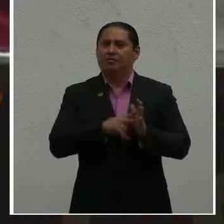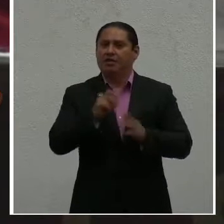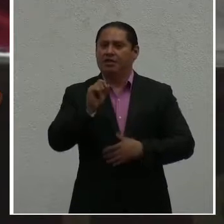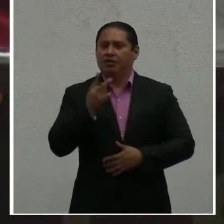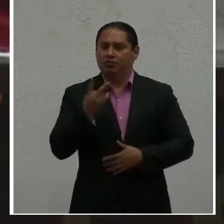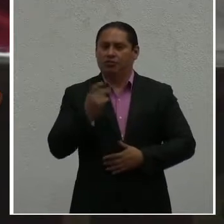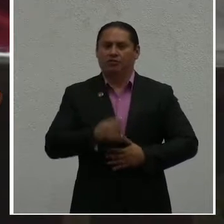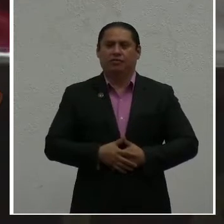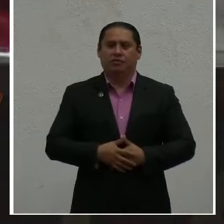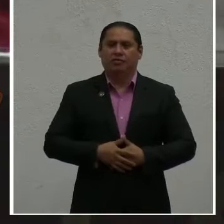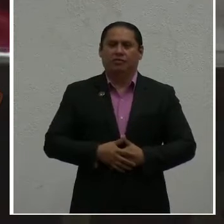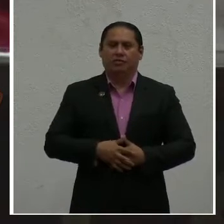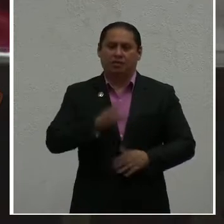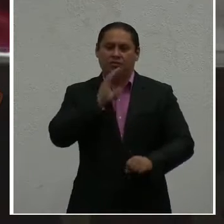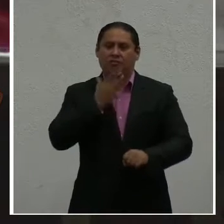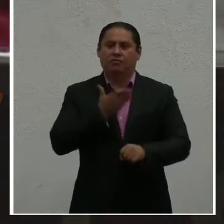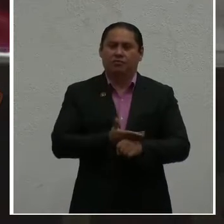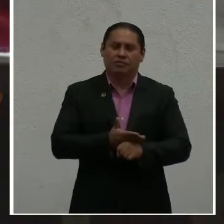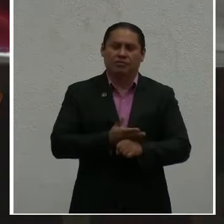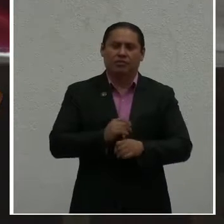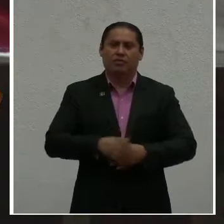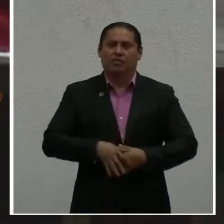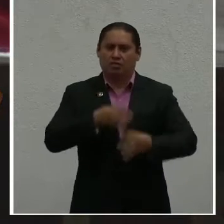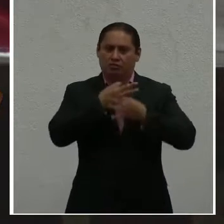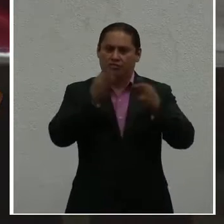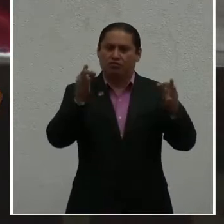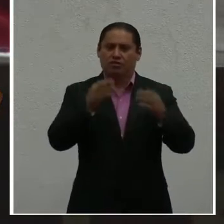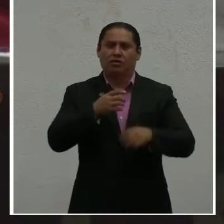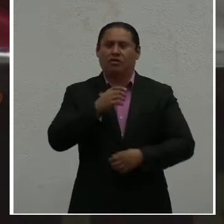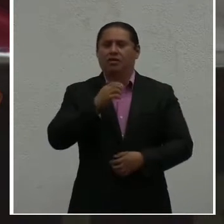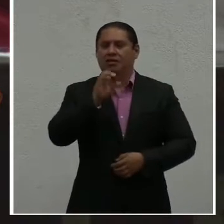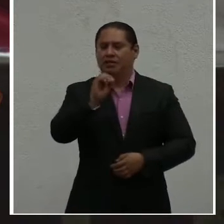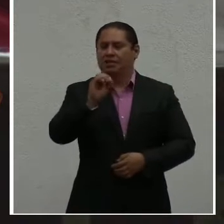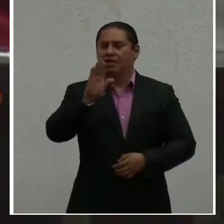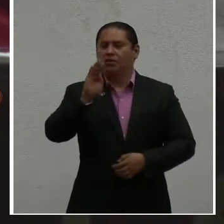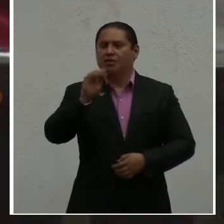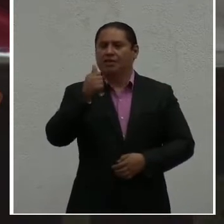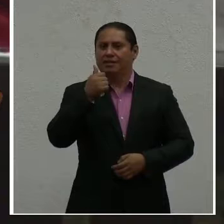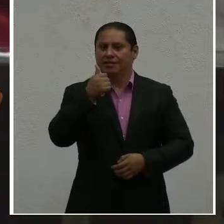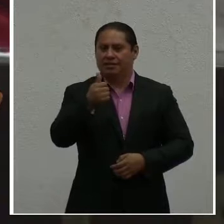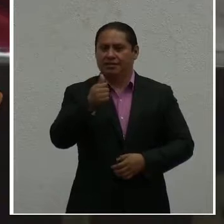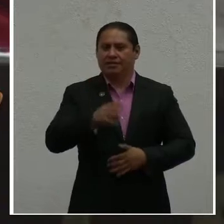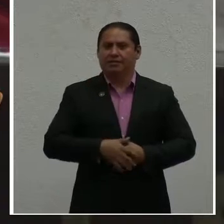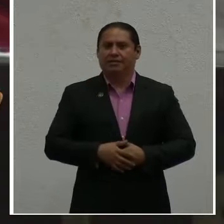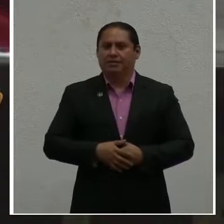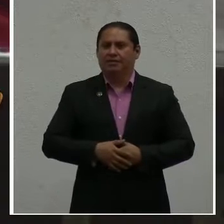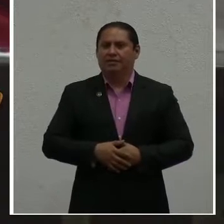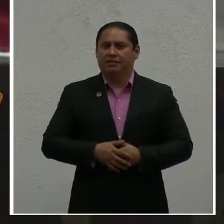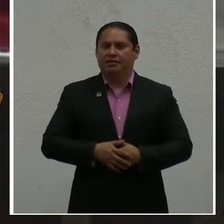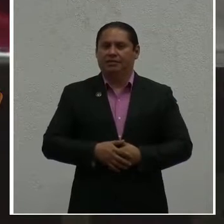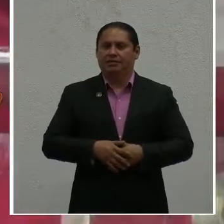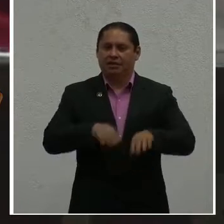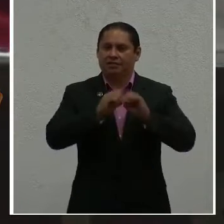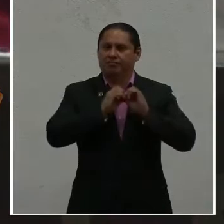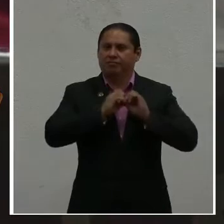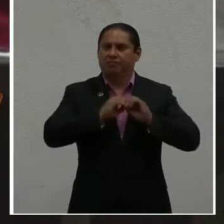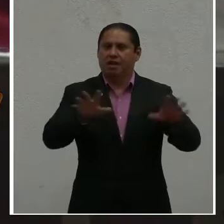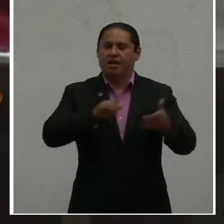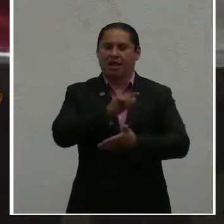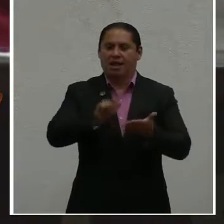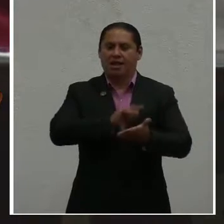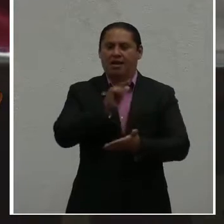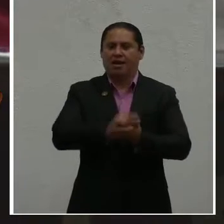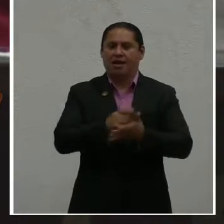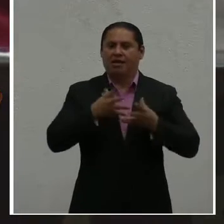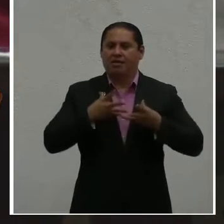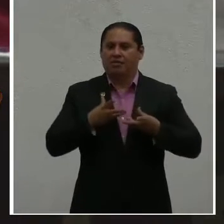2022. Correspondiente al decreto número 096, por el que se expide la Ley de Ingresos del